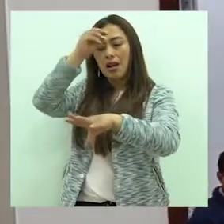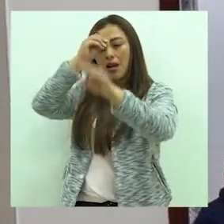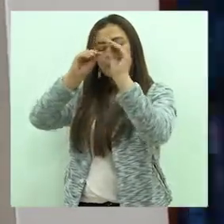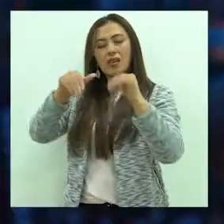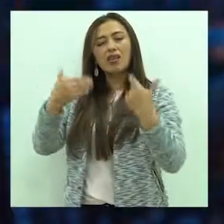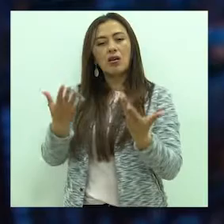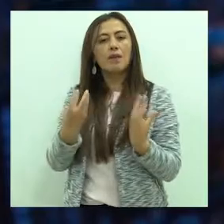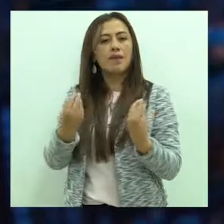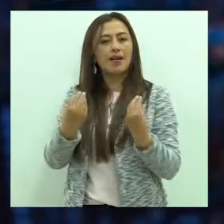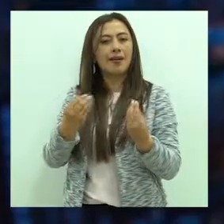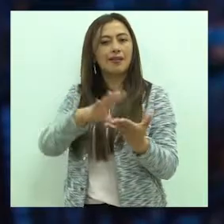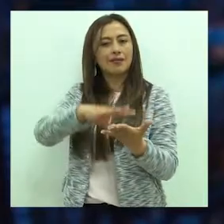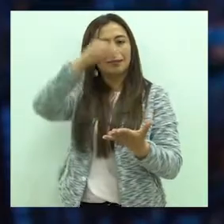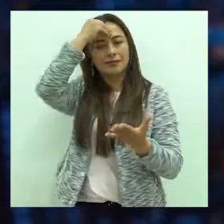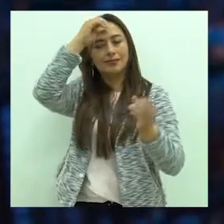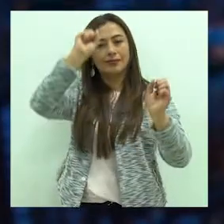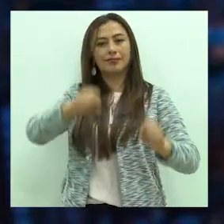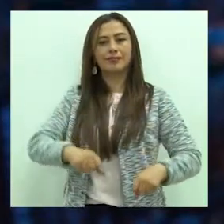capacitación necesaria.